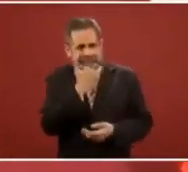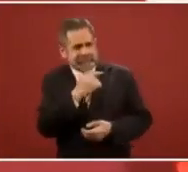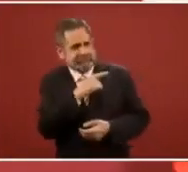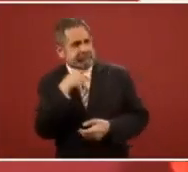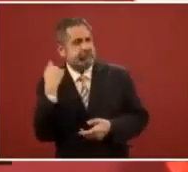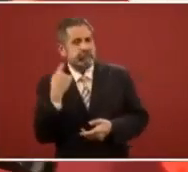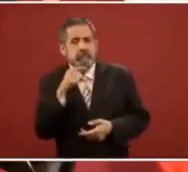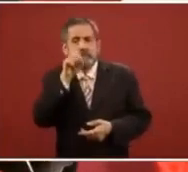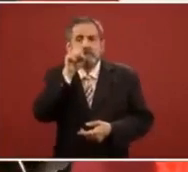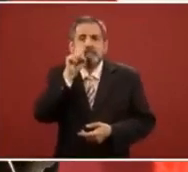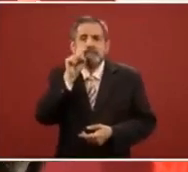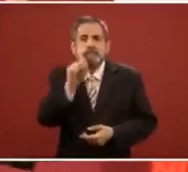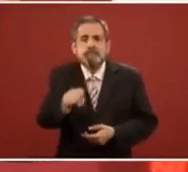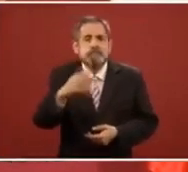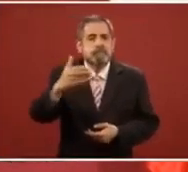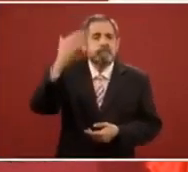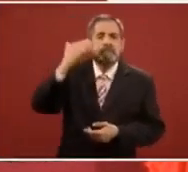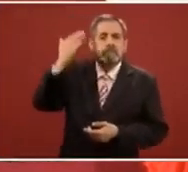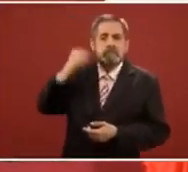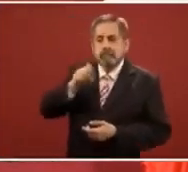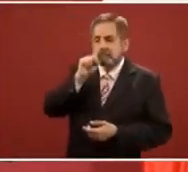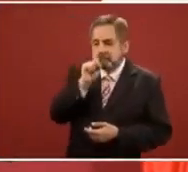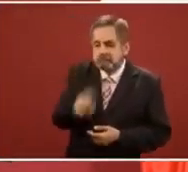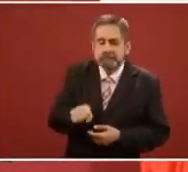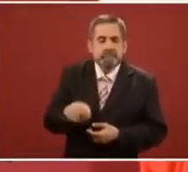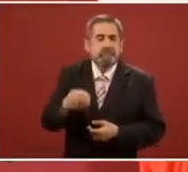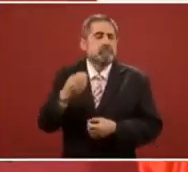Porque los mismos funcionarios